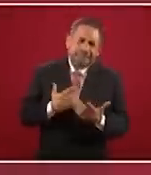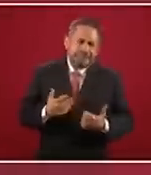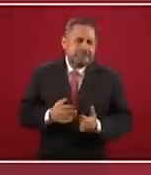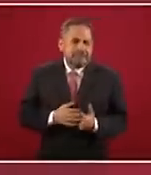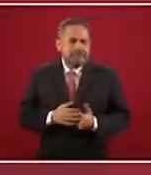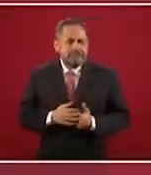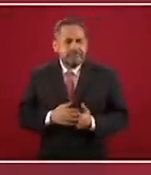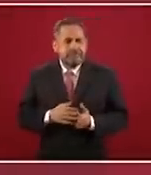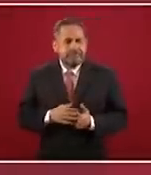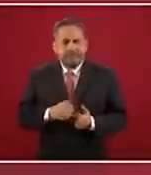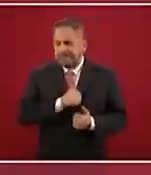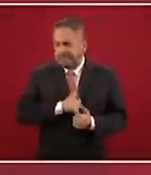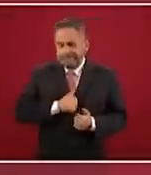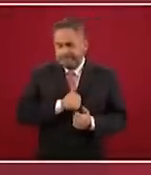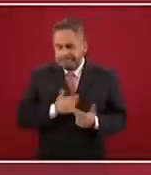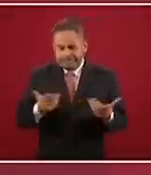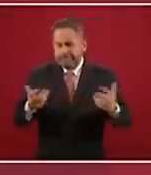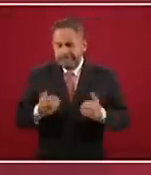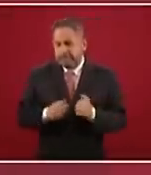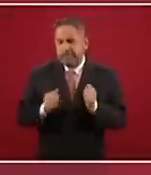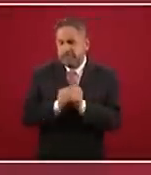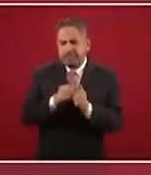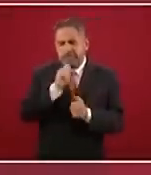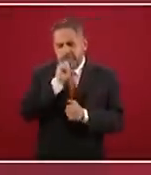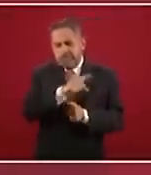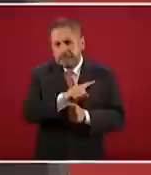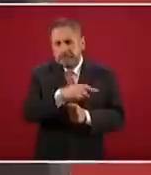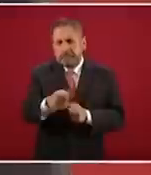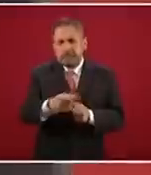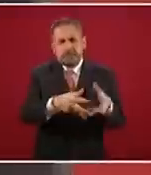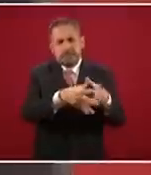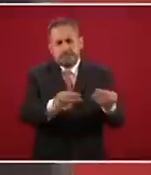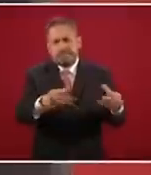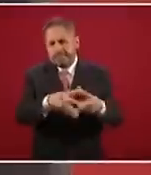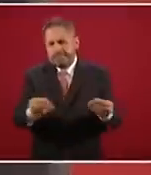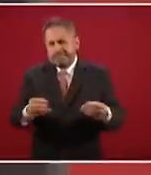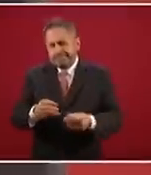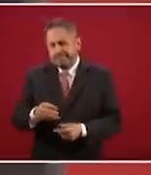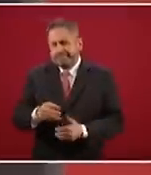va aparejado también con desapariciones.